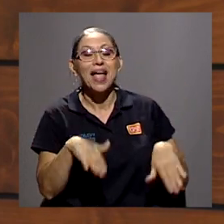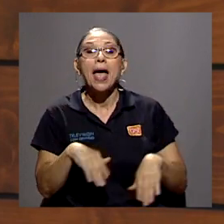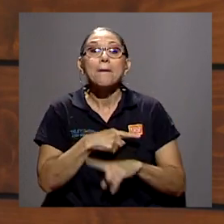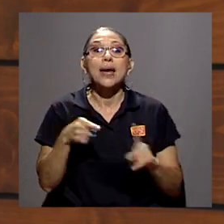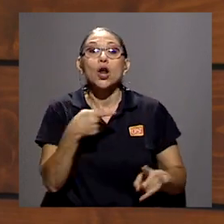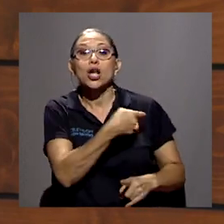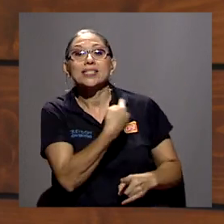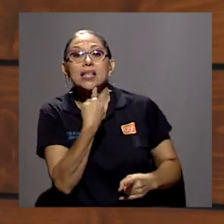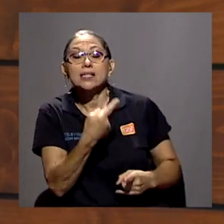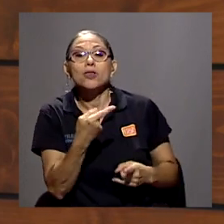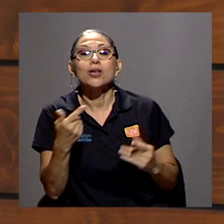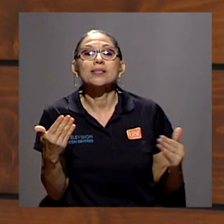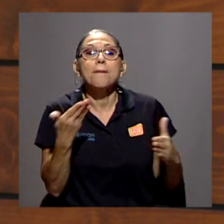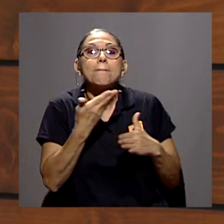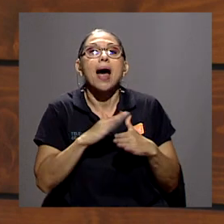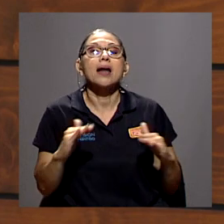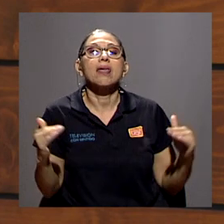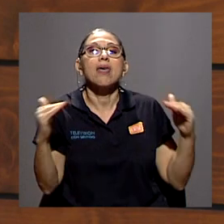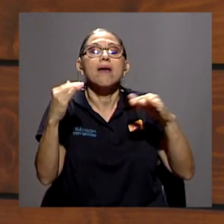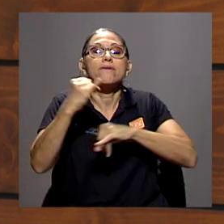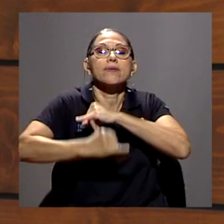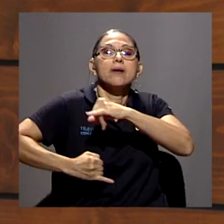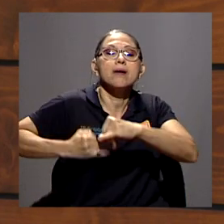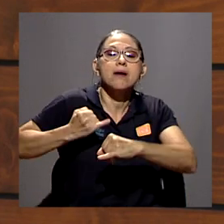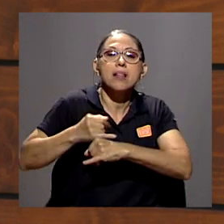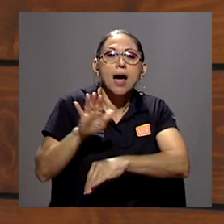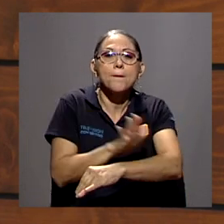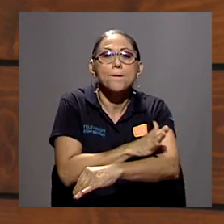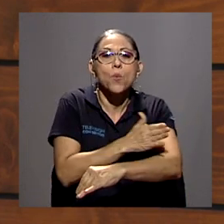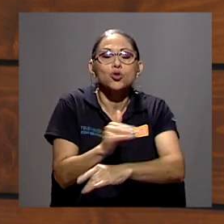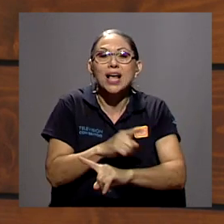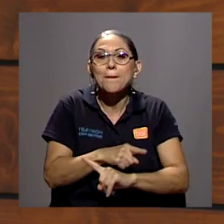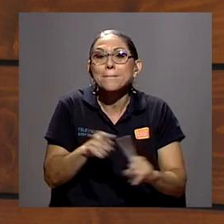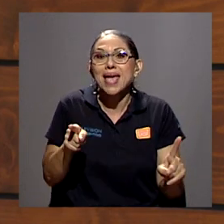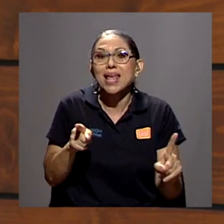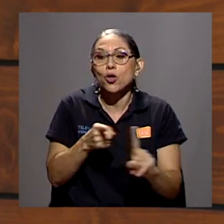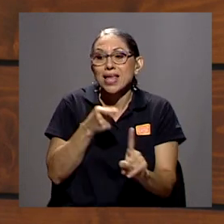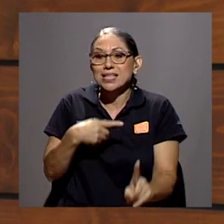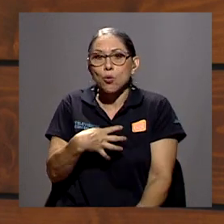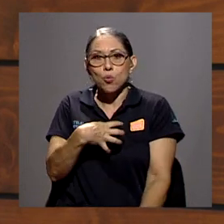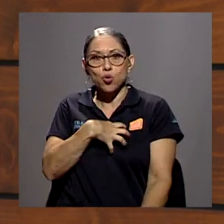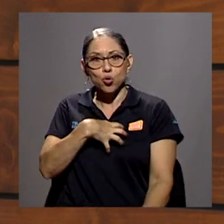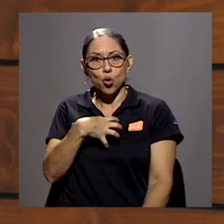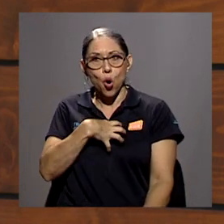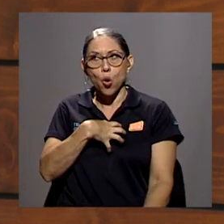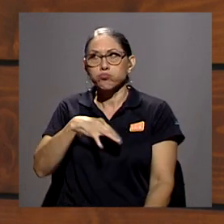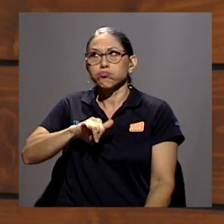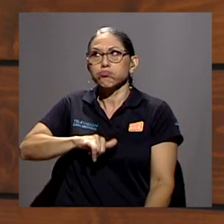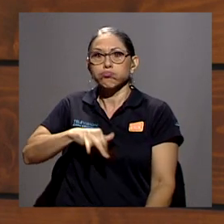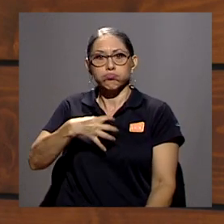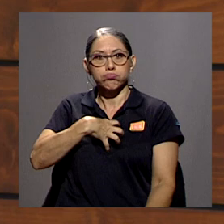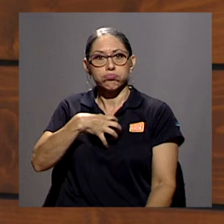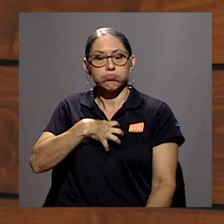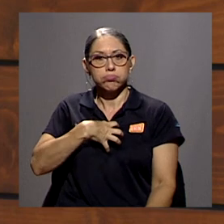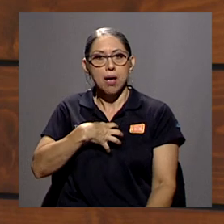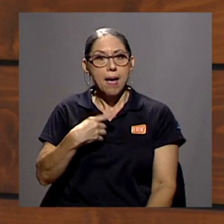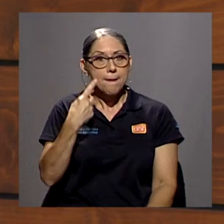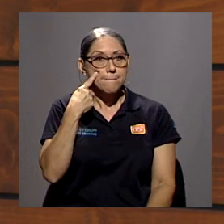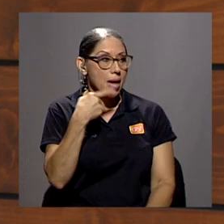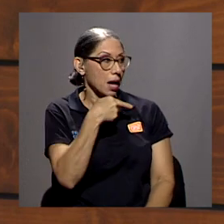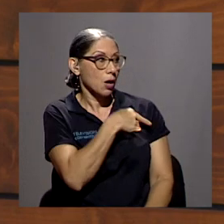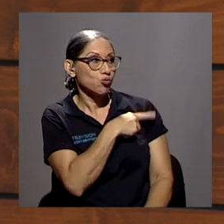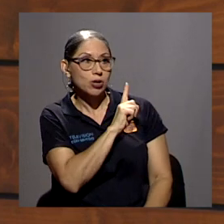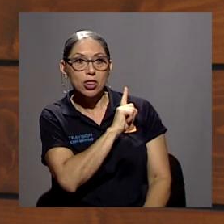internacionalización de la música pero desde lo autóctono ya que usted no se fue a